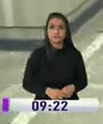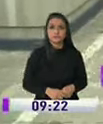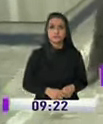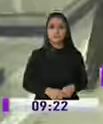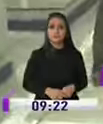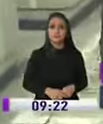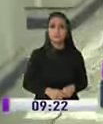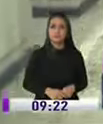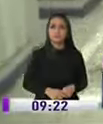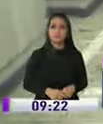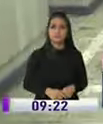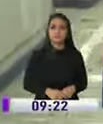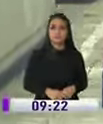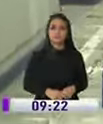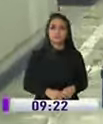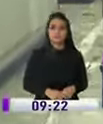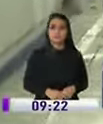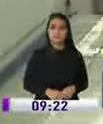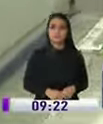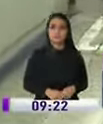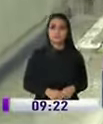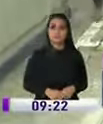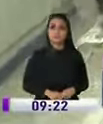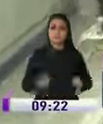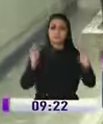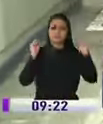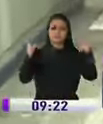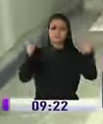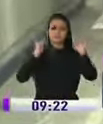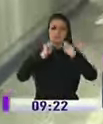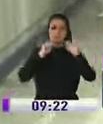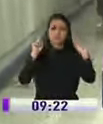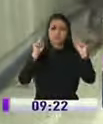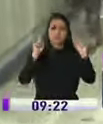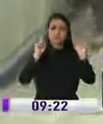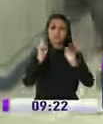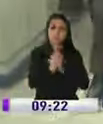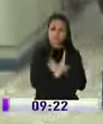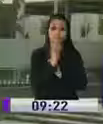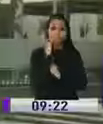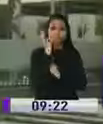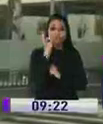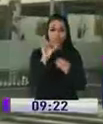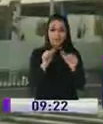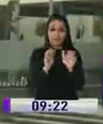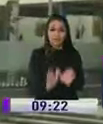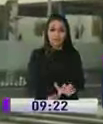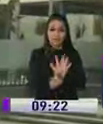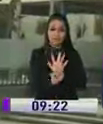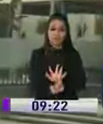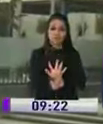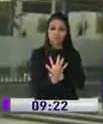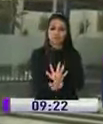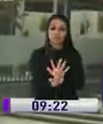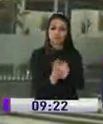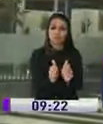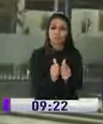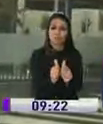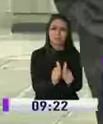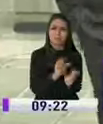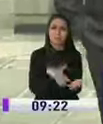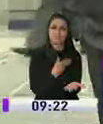Compañeros afectados en las redes sociales. Con carteles, consignas y acompañada de un grupo de simpatizantes, hasta la Fiscalía General del Estado